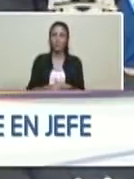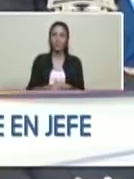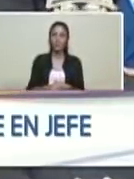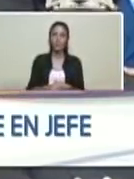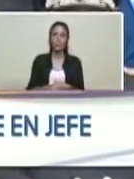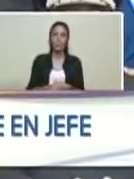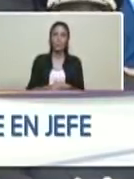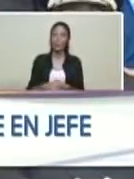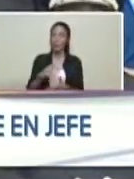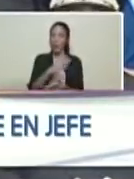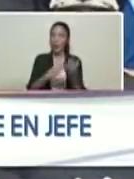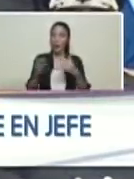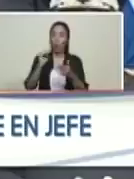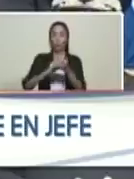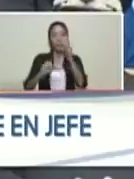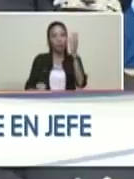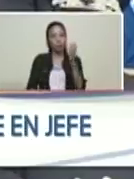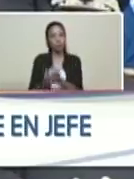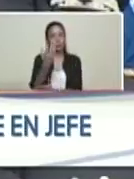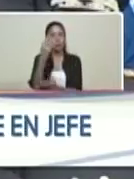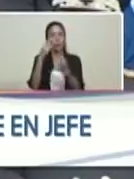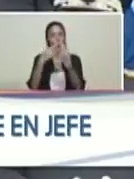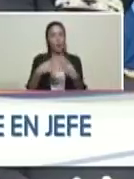refundó la repubblica